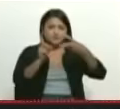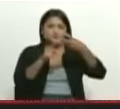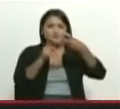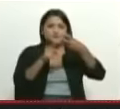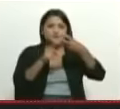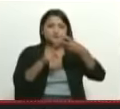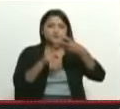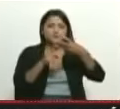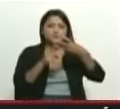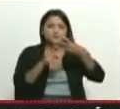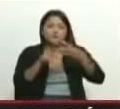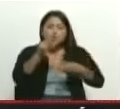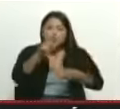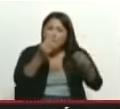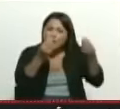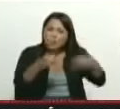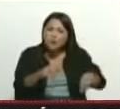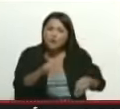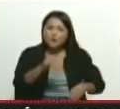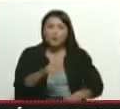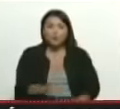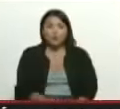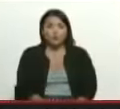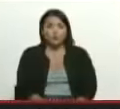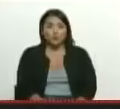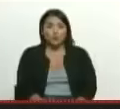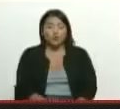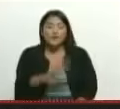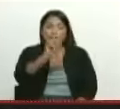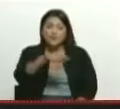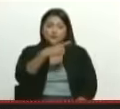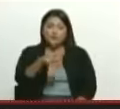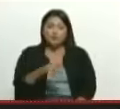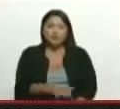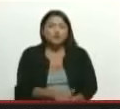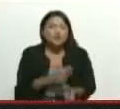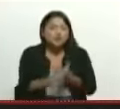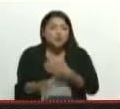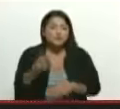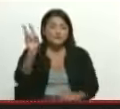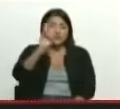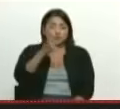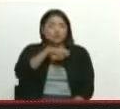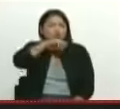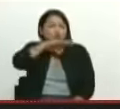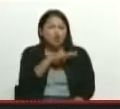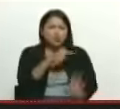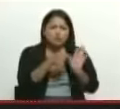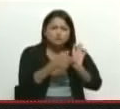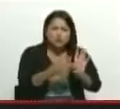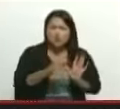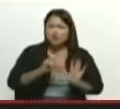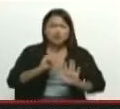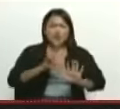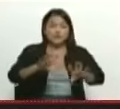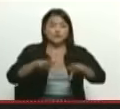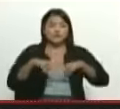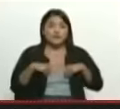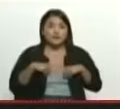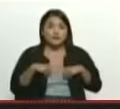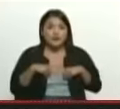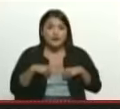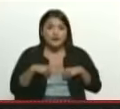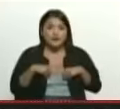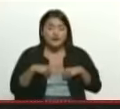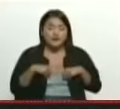Tercero, ¿está usted de acuerdo con la posición histórica de Venezuela de no reconocer la